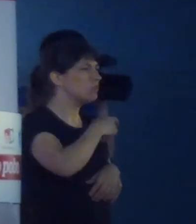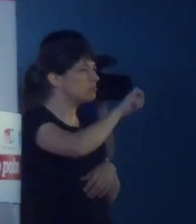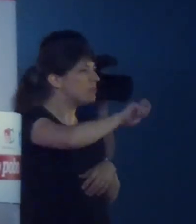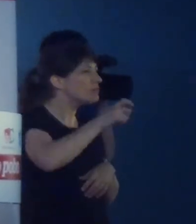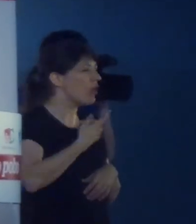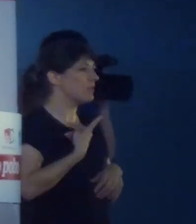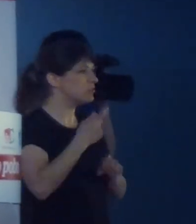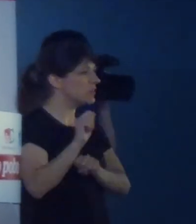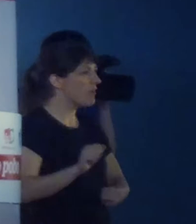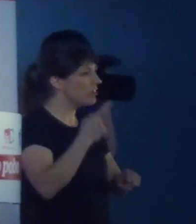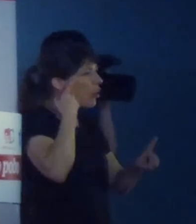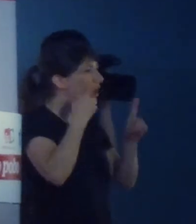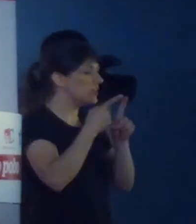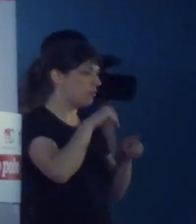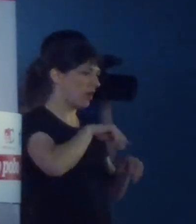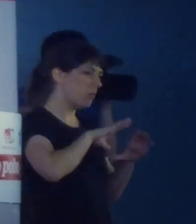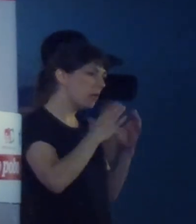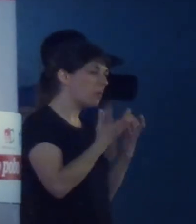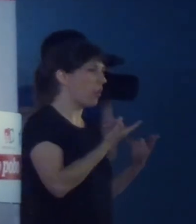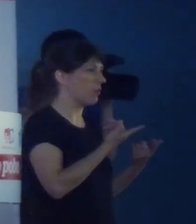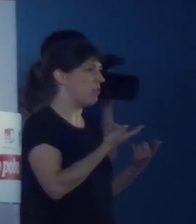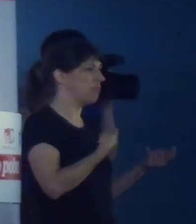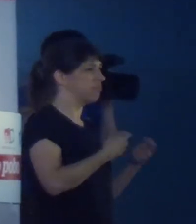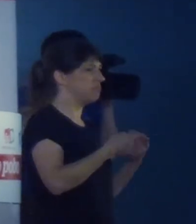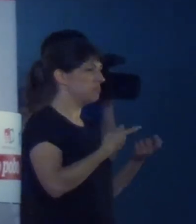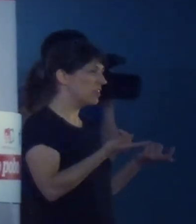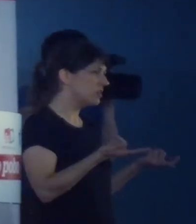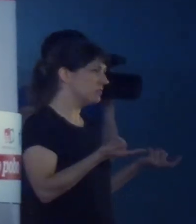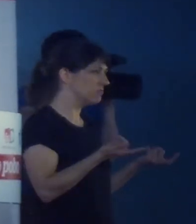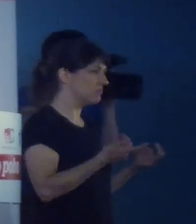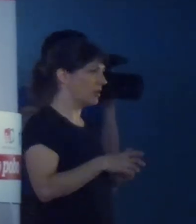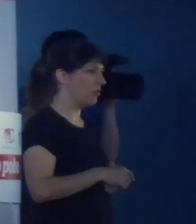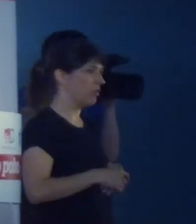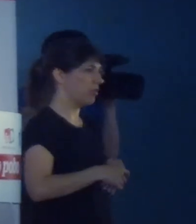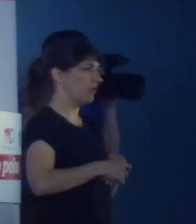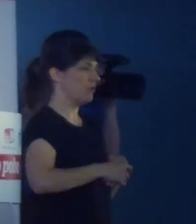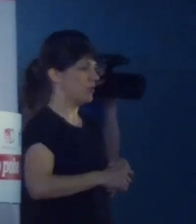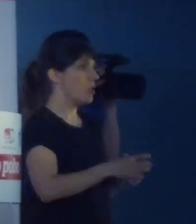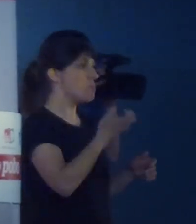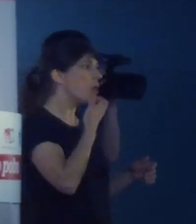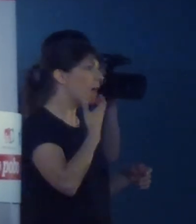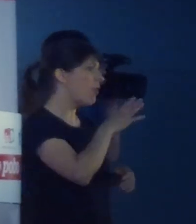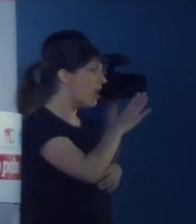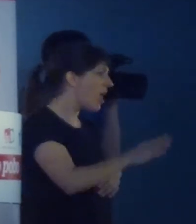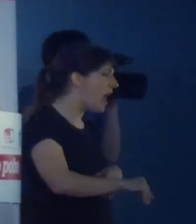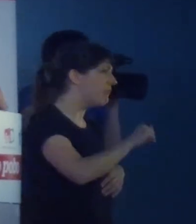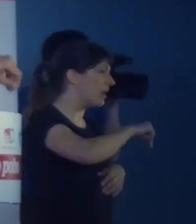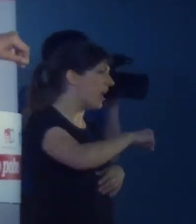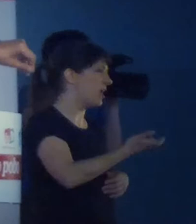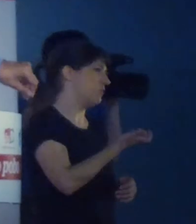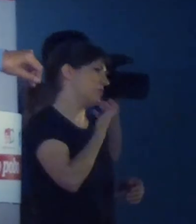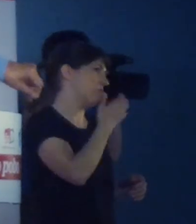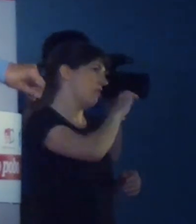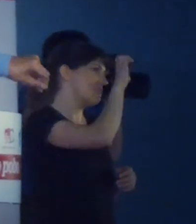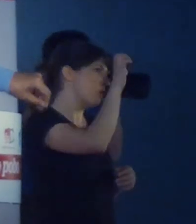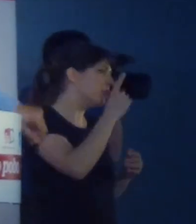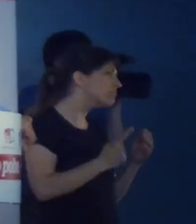sexa simplemente un catanga un choque no canto de estar en África Ecuatorial esteña no Fisterra Europeo como queren facer co plan de minas